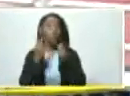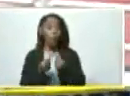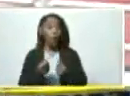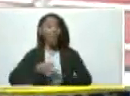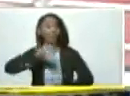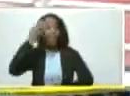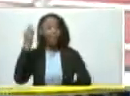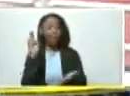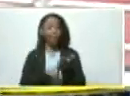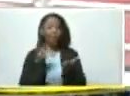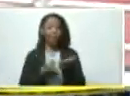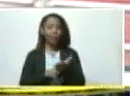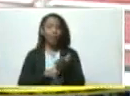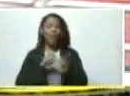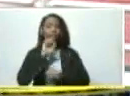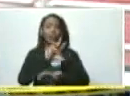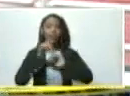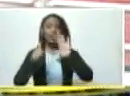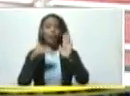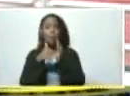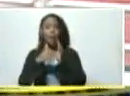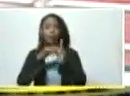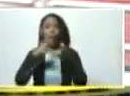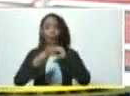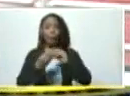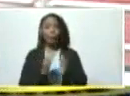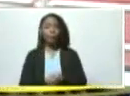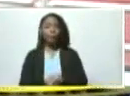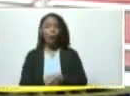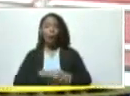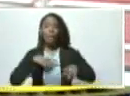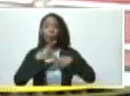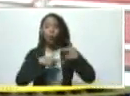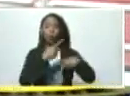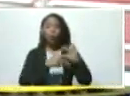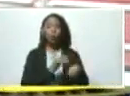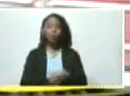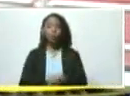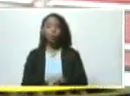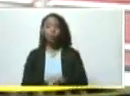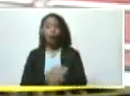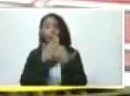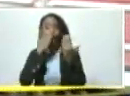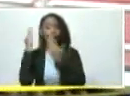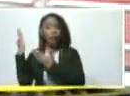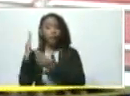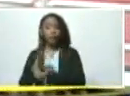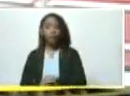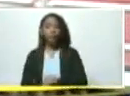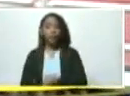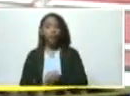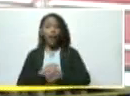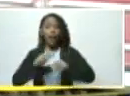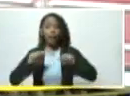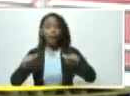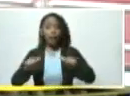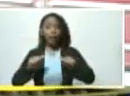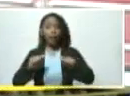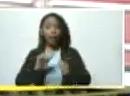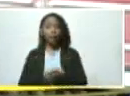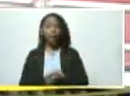concretos. 36.000 CLAP produciendo allí, en el terreno, en el